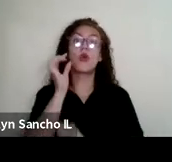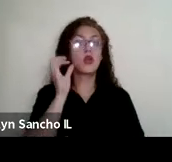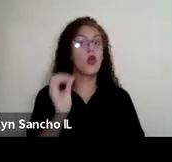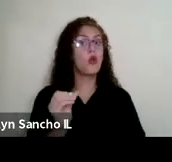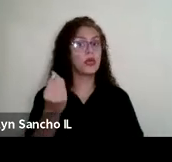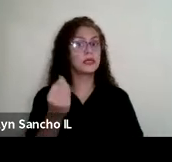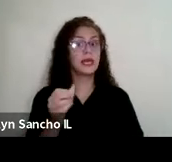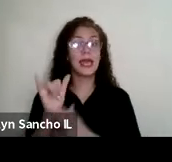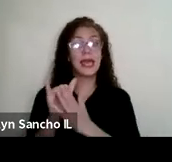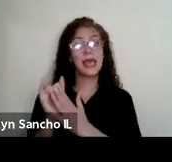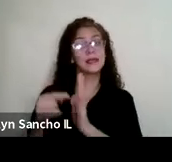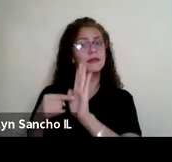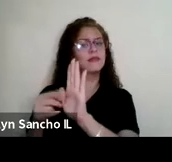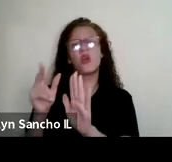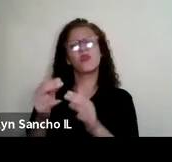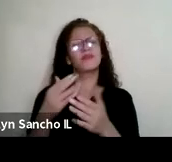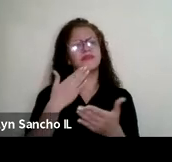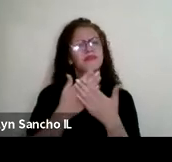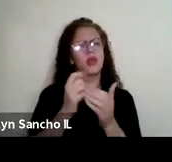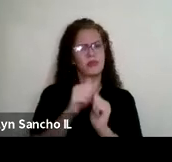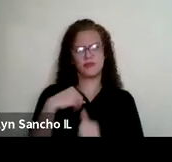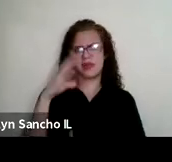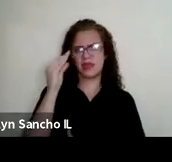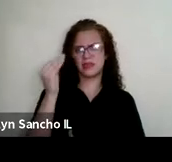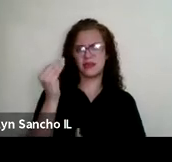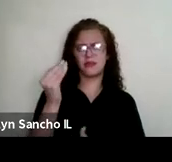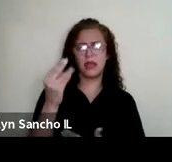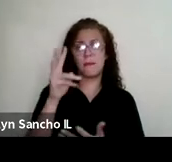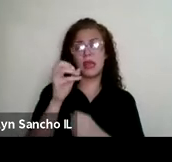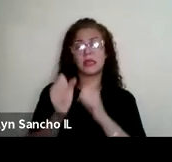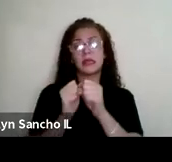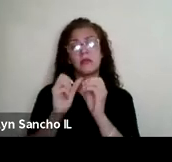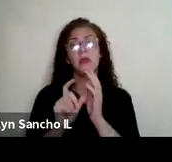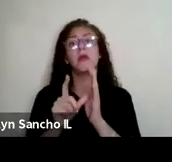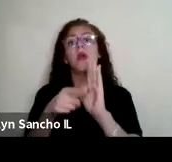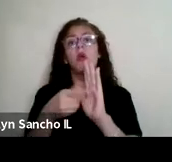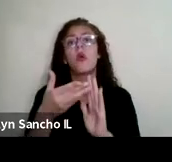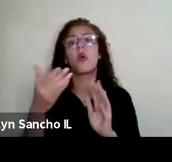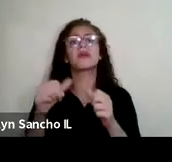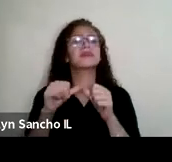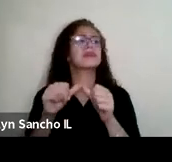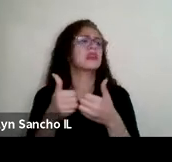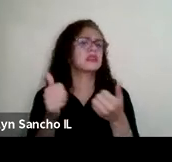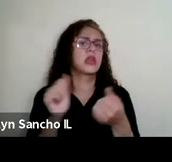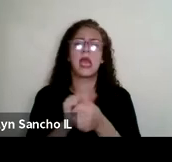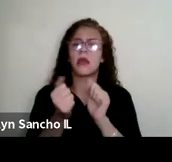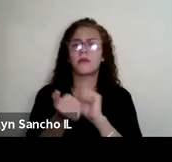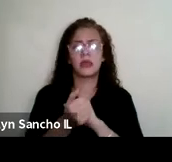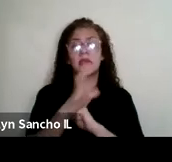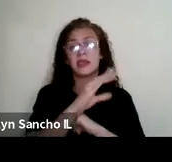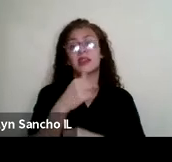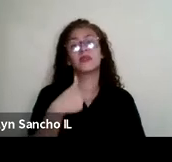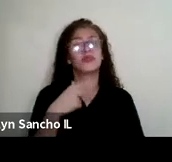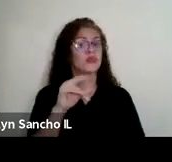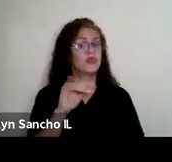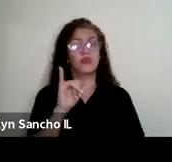mujeres jóvenes. Este argumento no concuerda con mi experiencia. 20 años más tarde, las cosas siguen sin cambiar y yo ya no